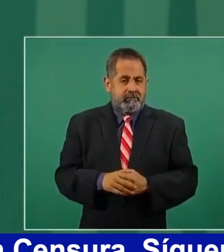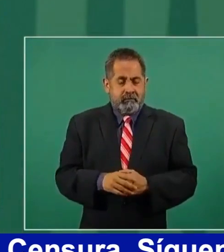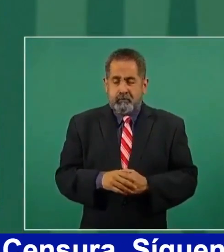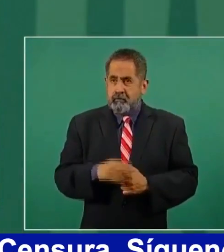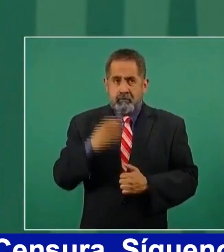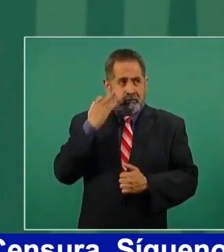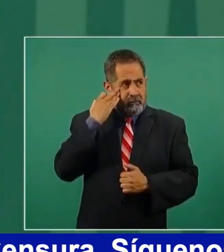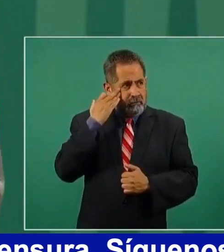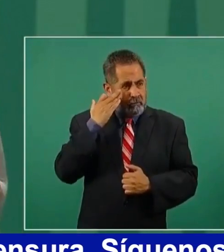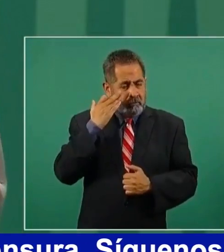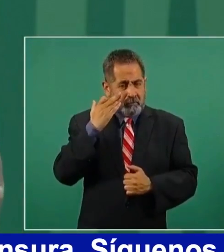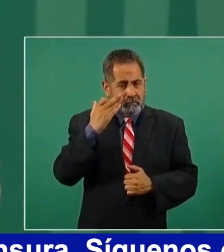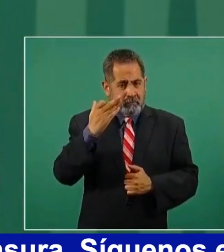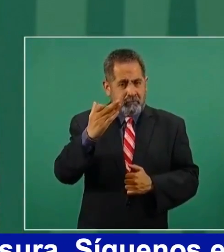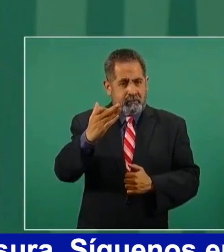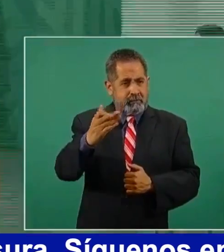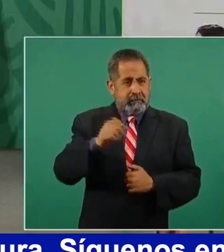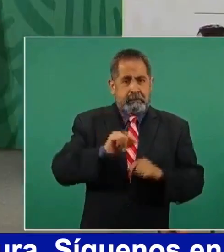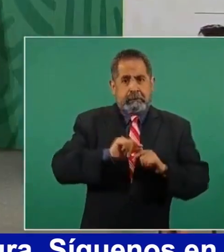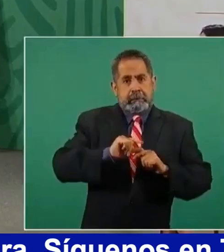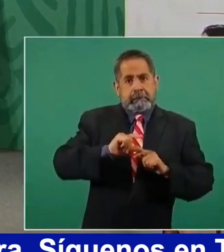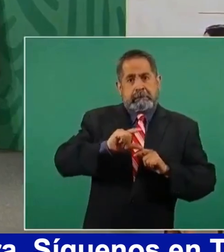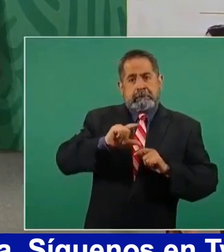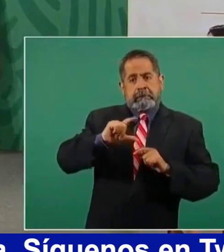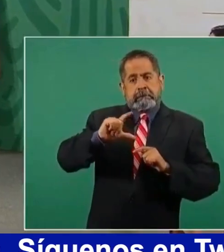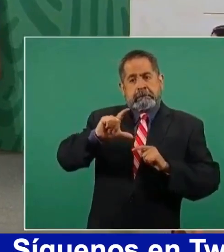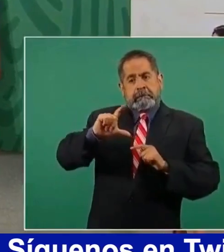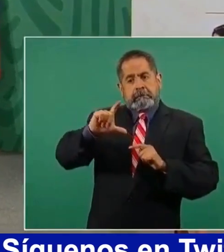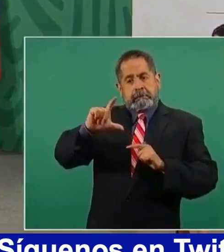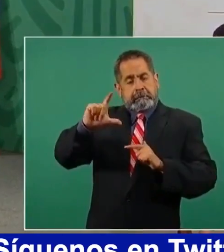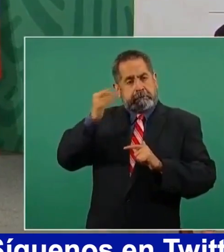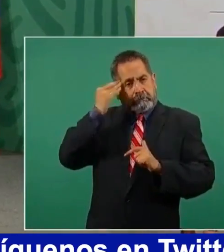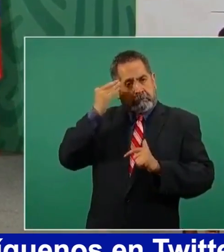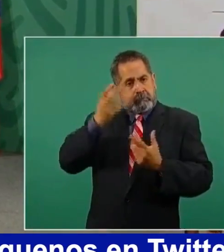tardaron mucho tiempo padeciendo de una